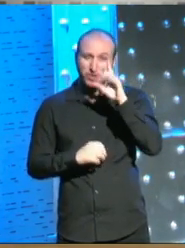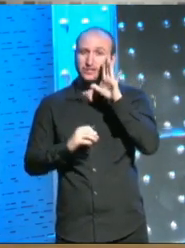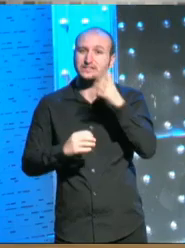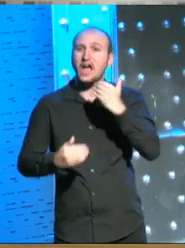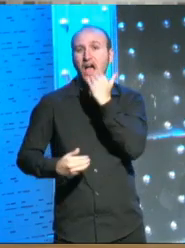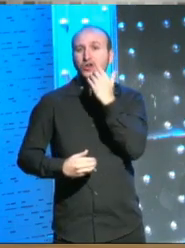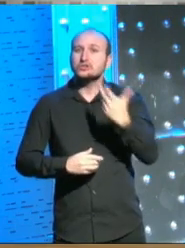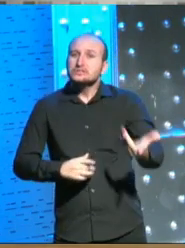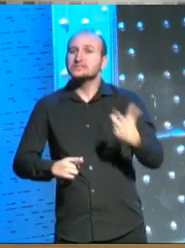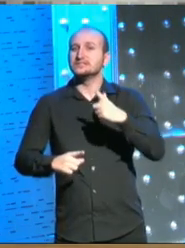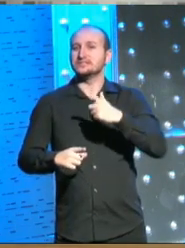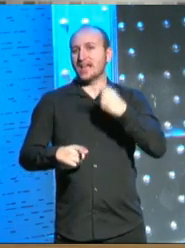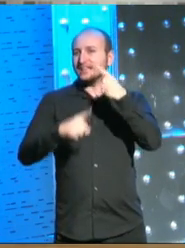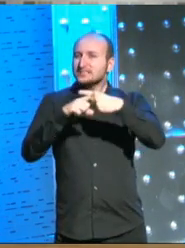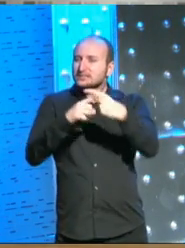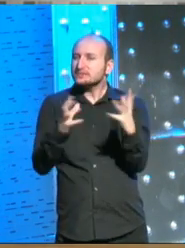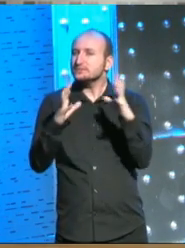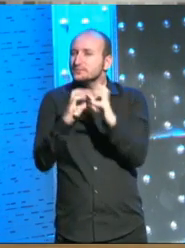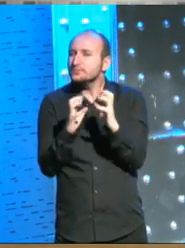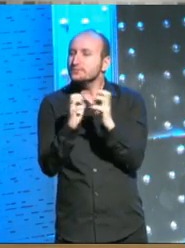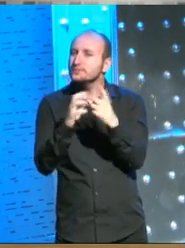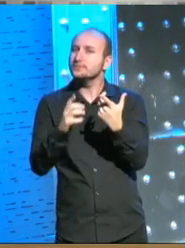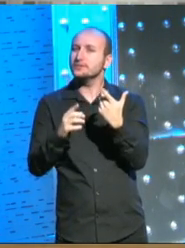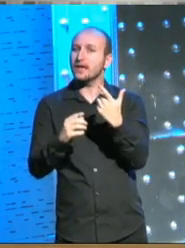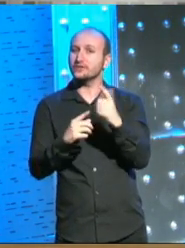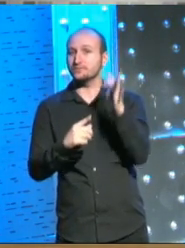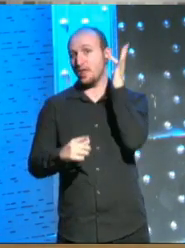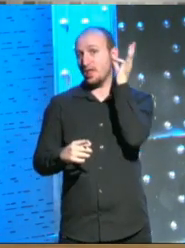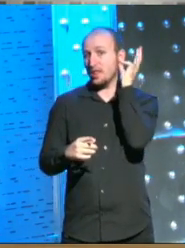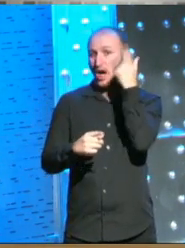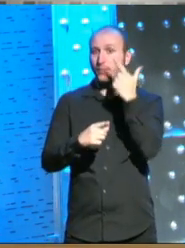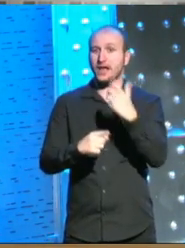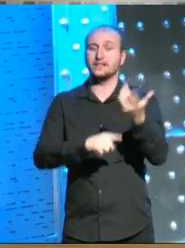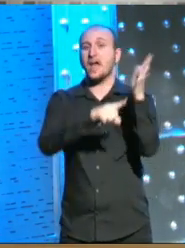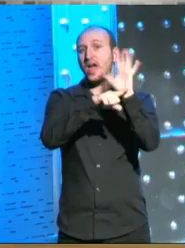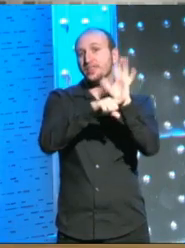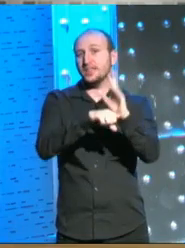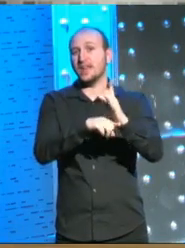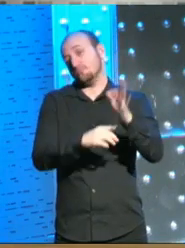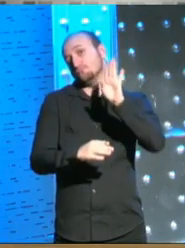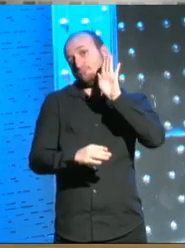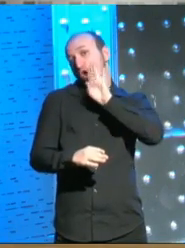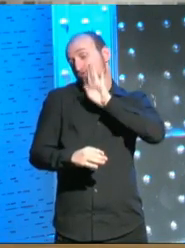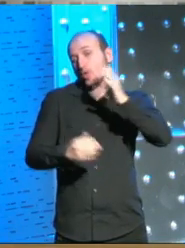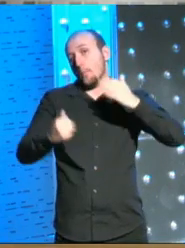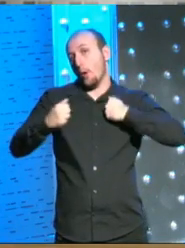inapetencia sexual, y consiguieron que copulara con la hembra proyectándole cine porno de